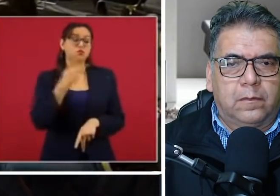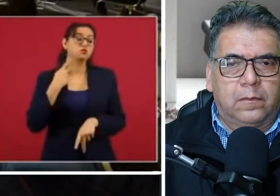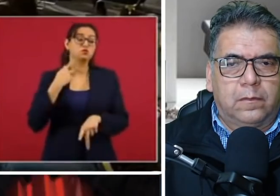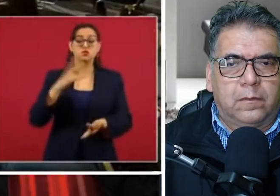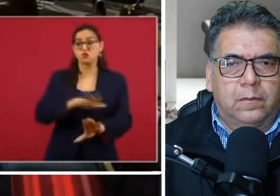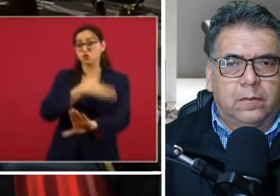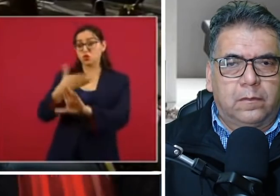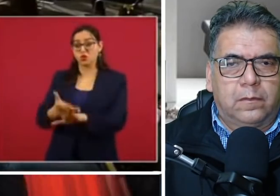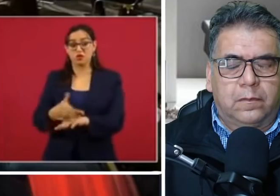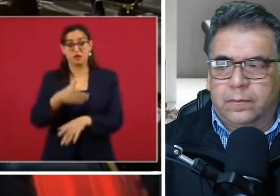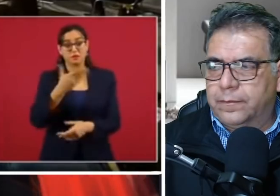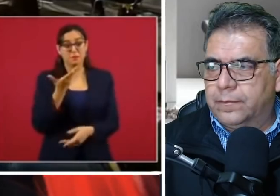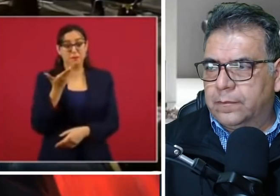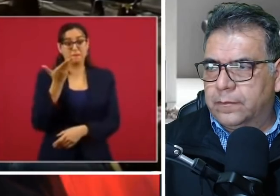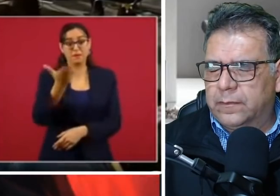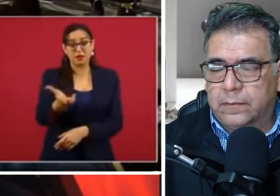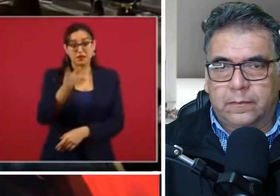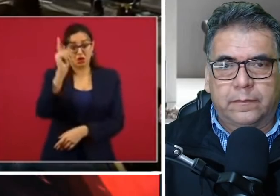mande.